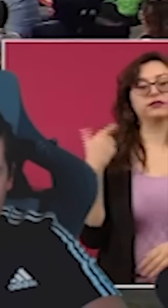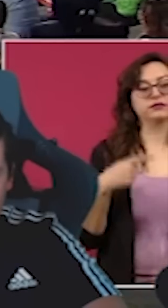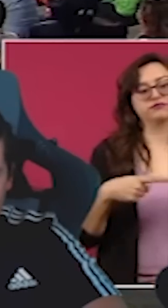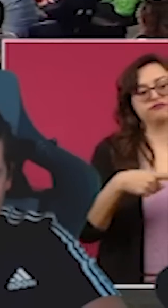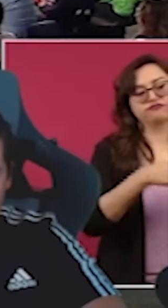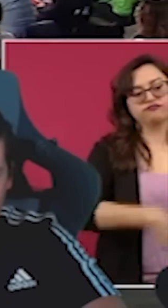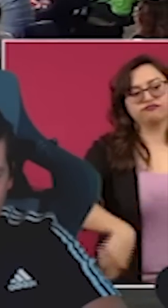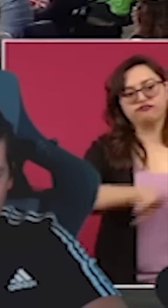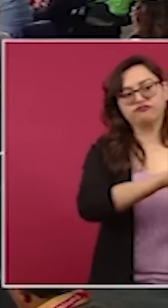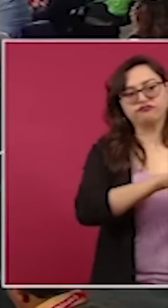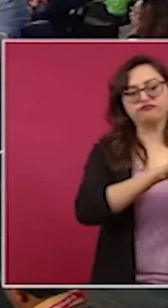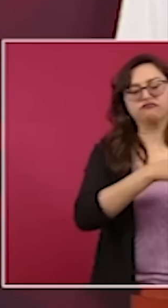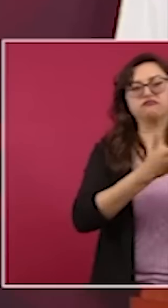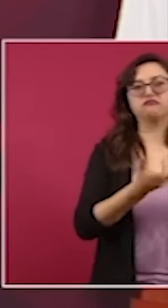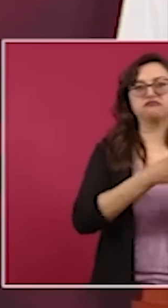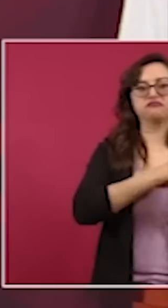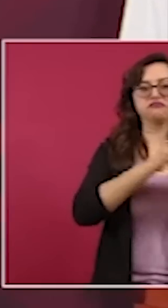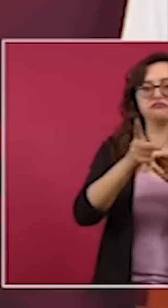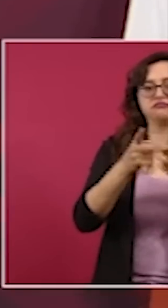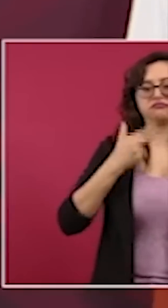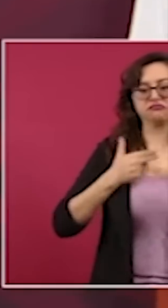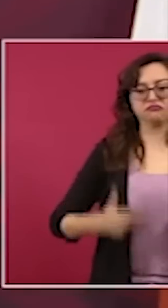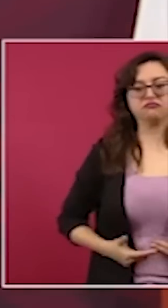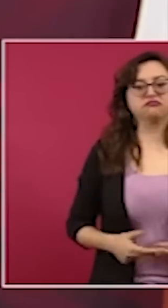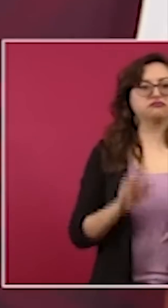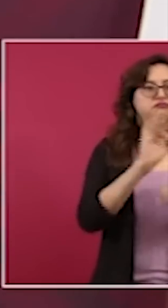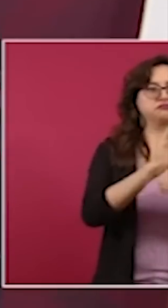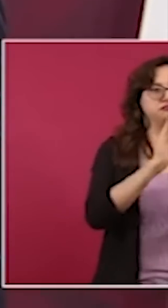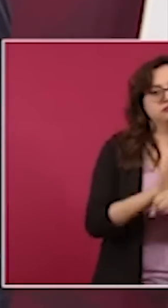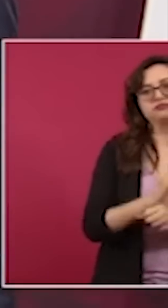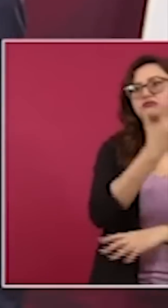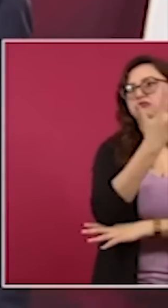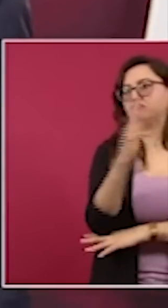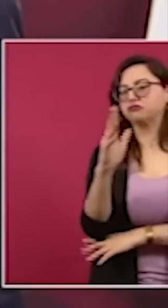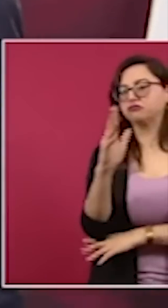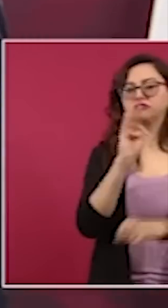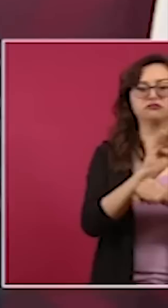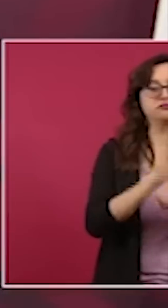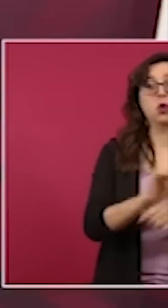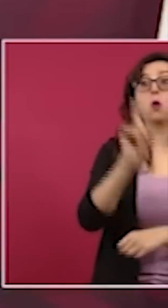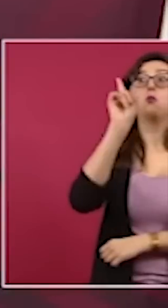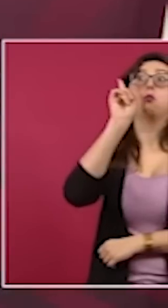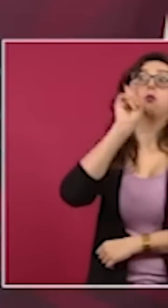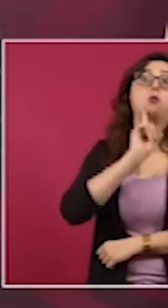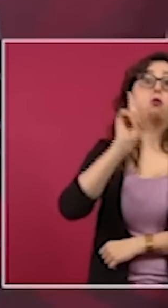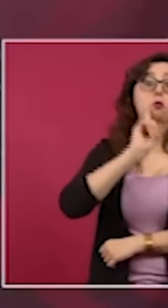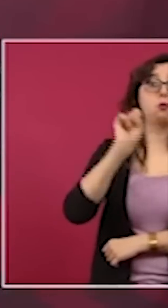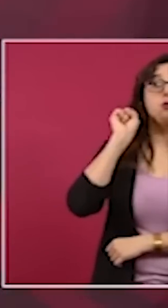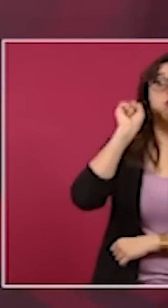Cuando no eran defensores de derechos humanos, eran ambientalistas o feministas.